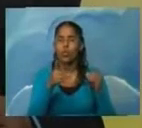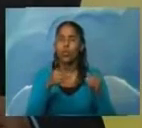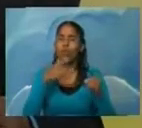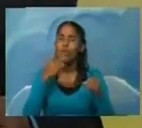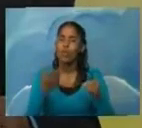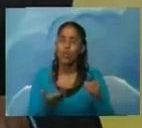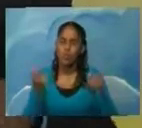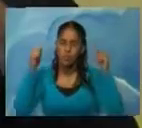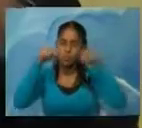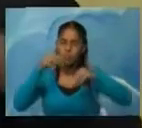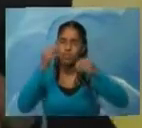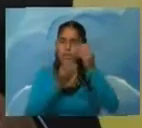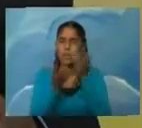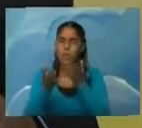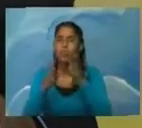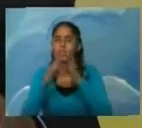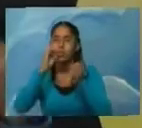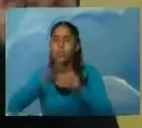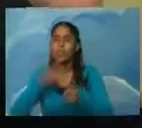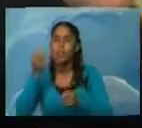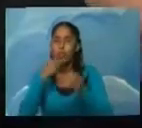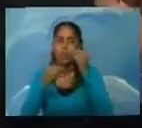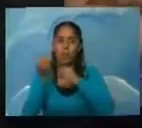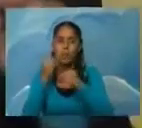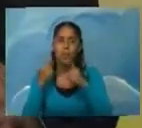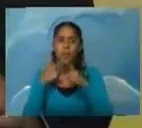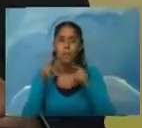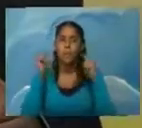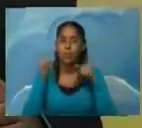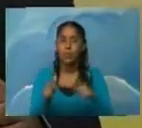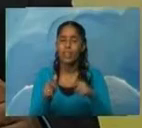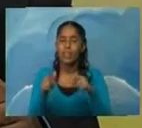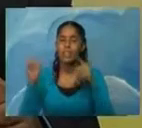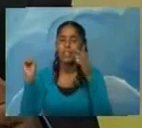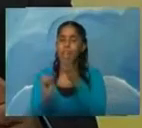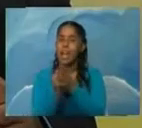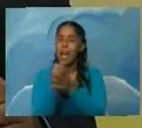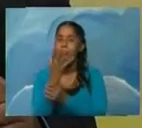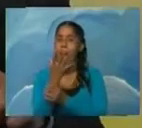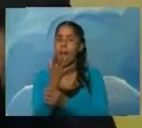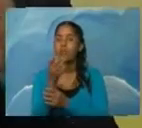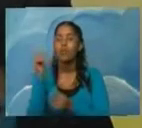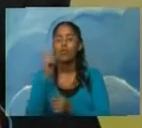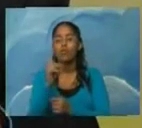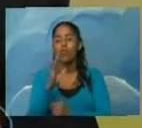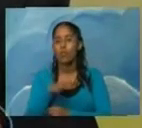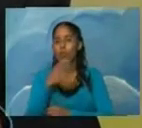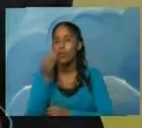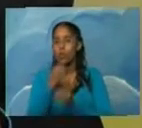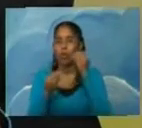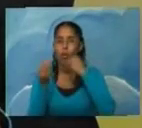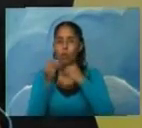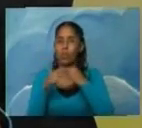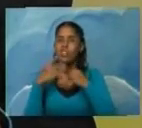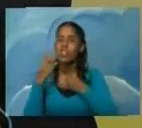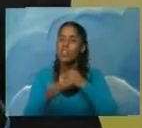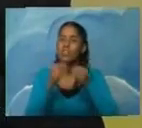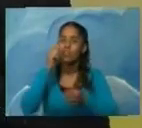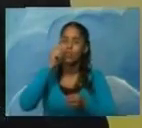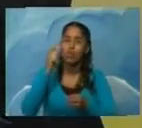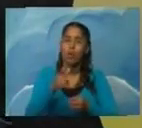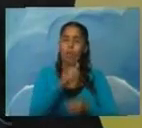que he plantado aquí, de eso podéis comer, pero de este árbol no comáis. ¿Qué hizo el hombre?